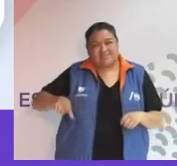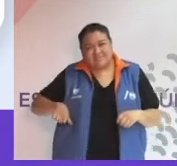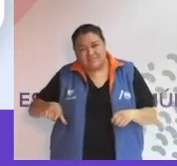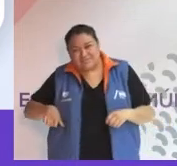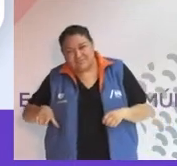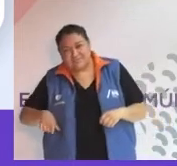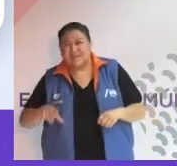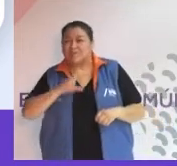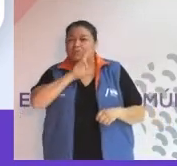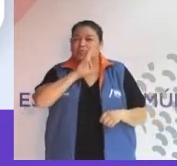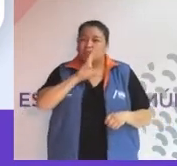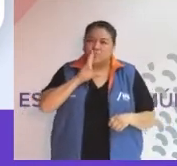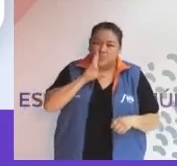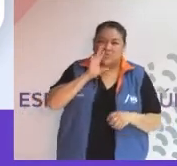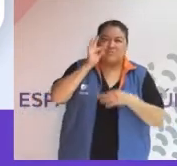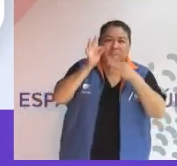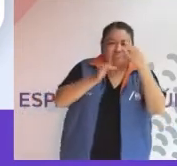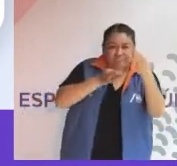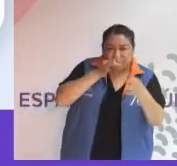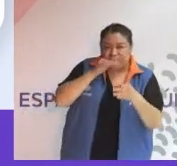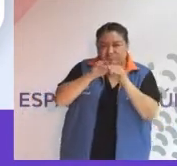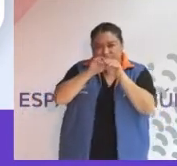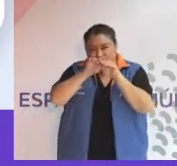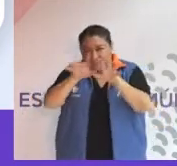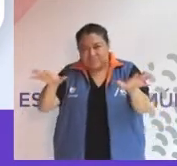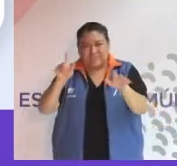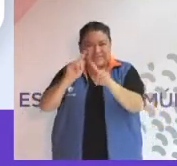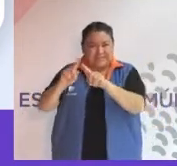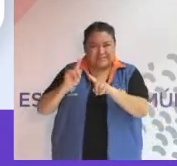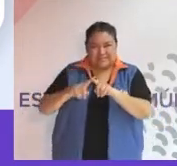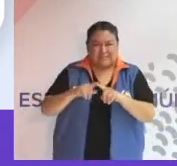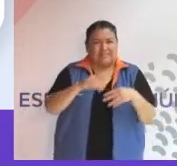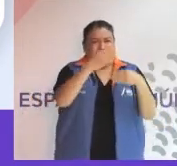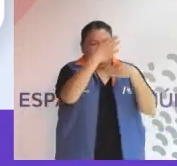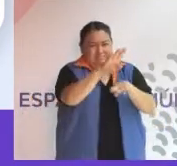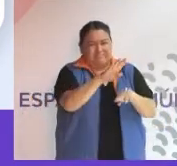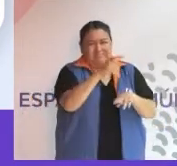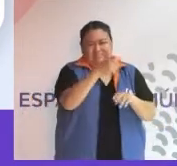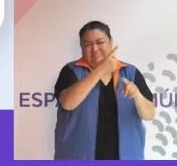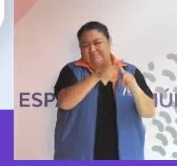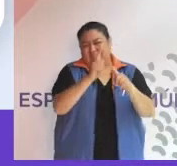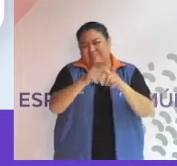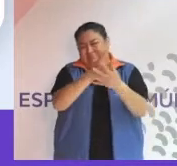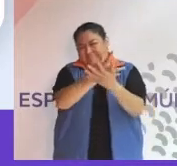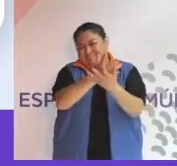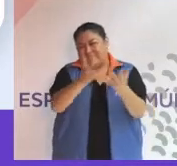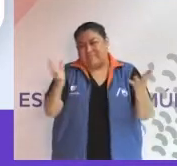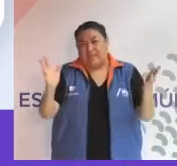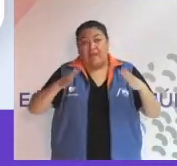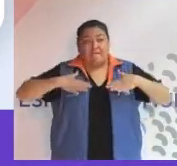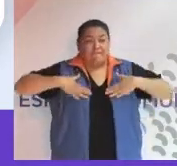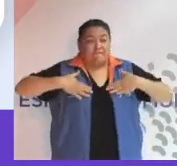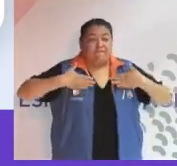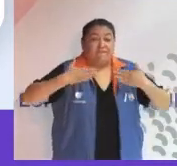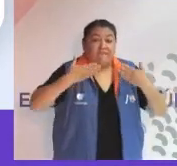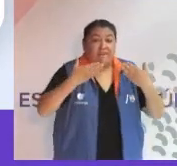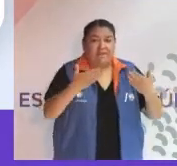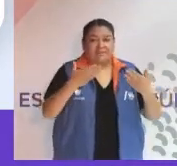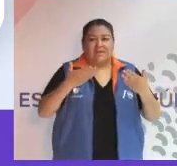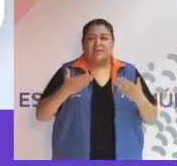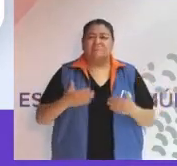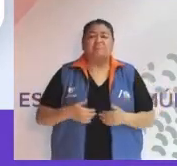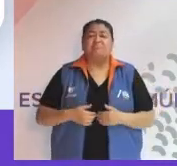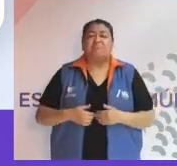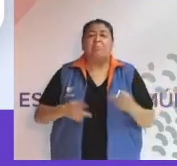de comunicación, las instituciones financieras, todas estas tipos de instituciones está perdiendo confianza en